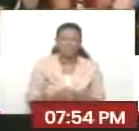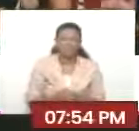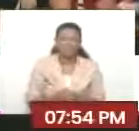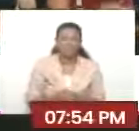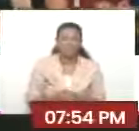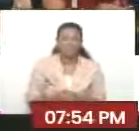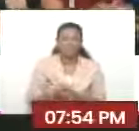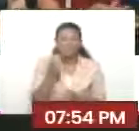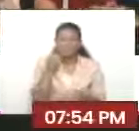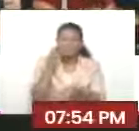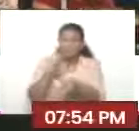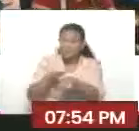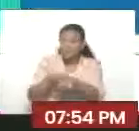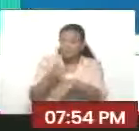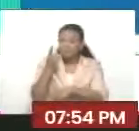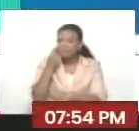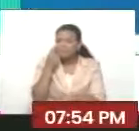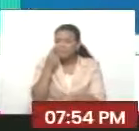Fíjate.